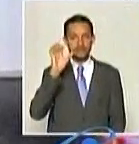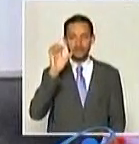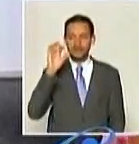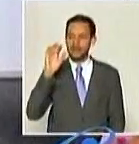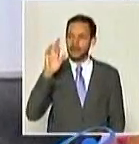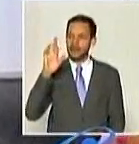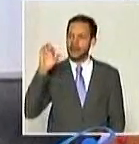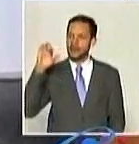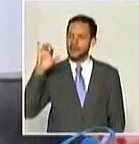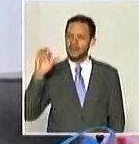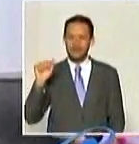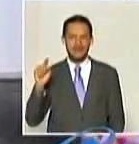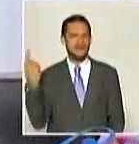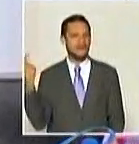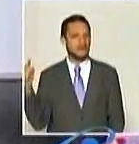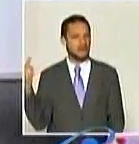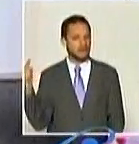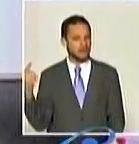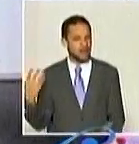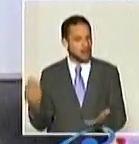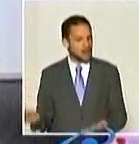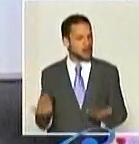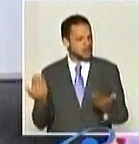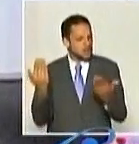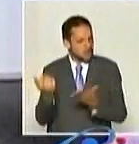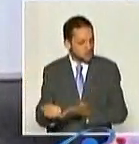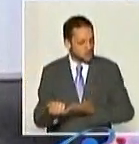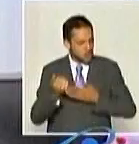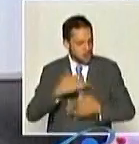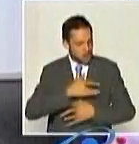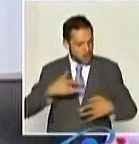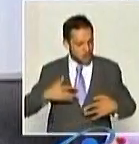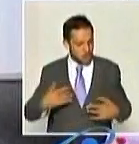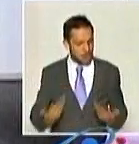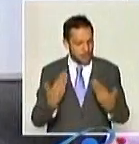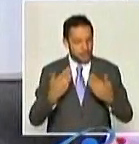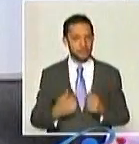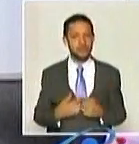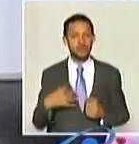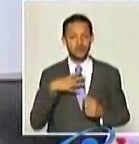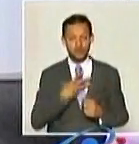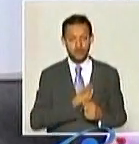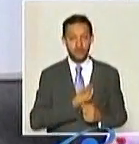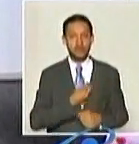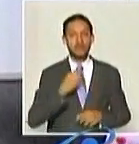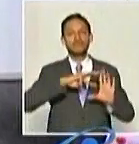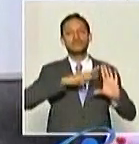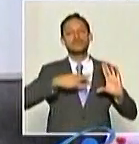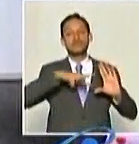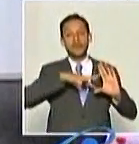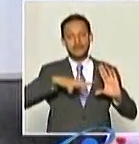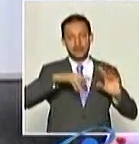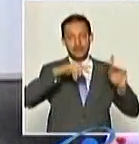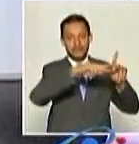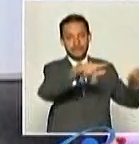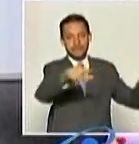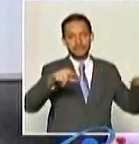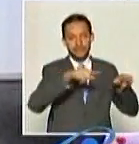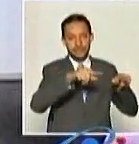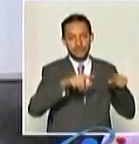eso y qué beneficio tiene para la salud. En nuestro parque médico y en nuestro centro médico en